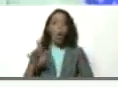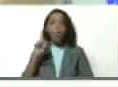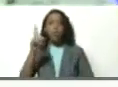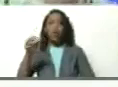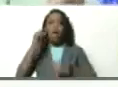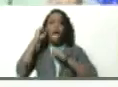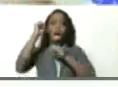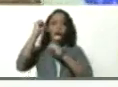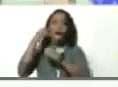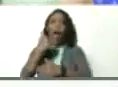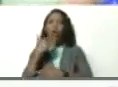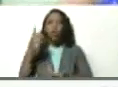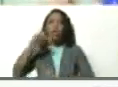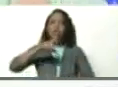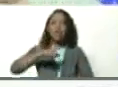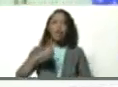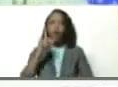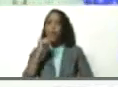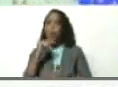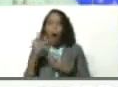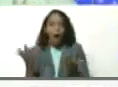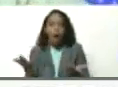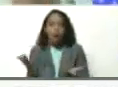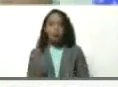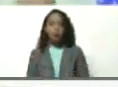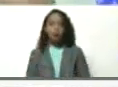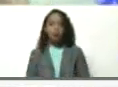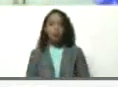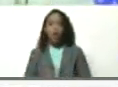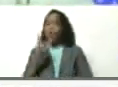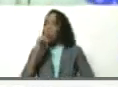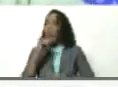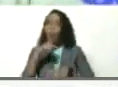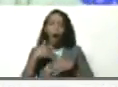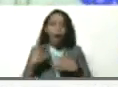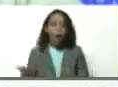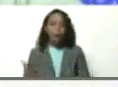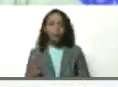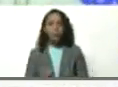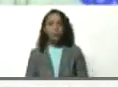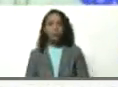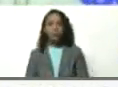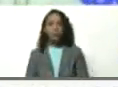reclamo en sus necesidades no la hay silvia no la hay